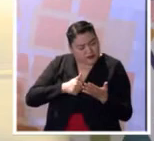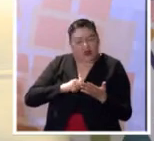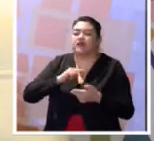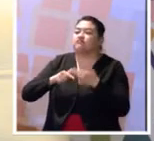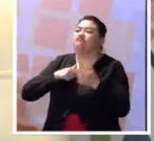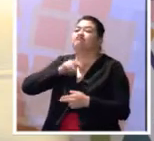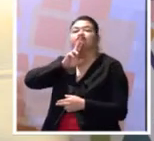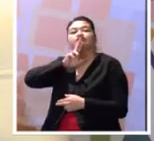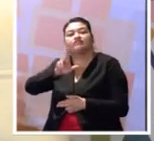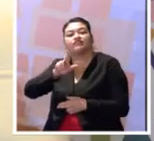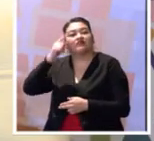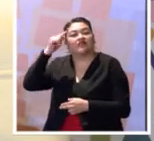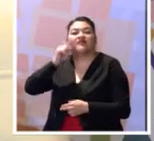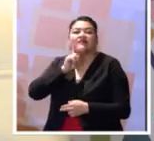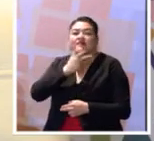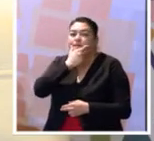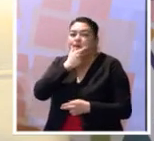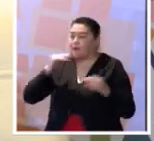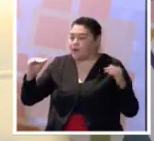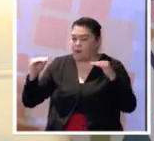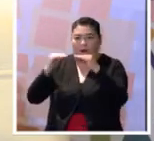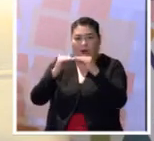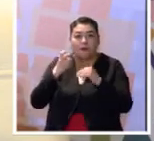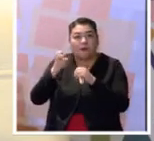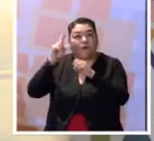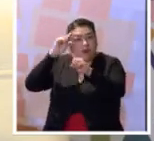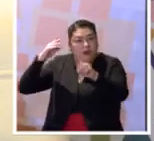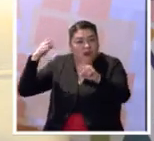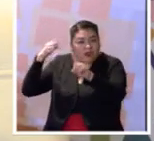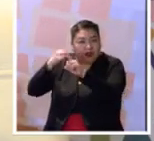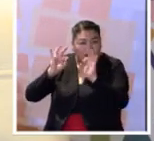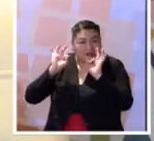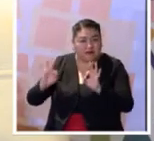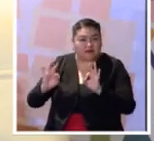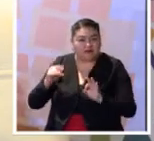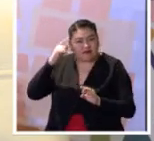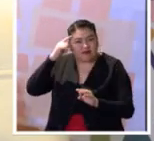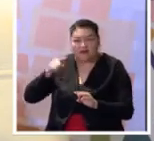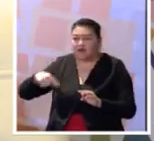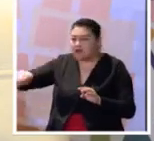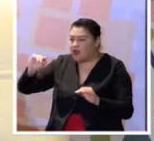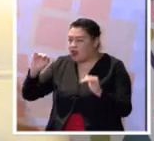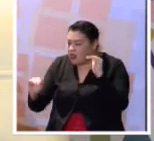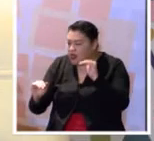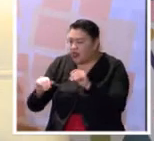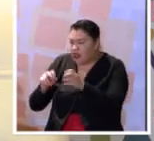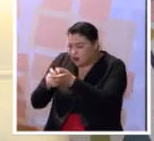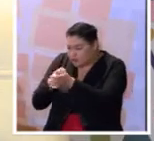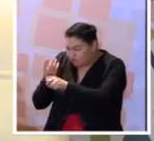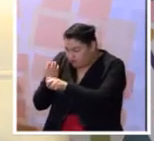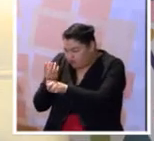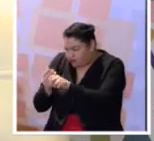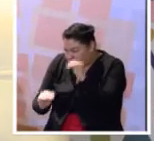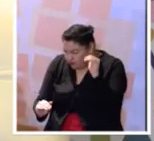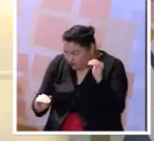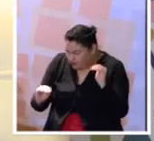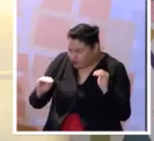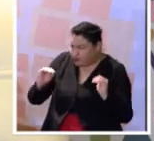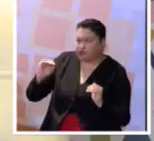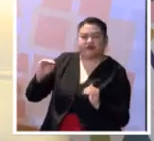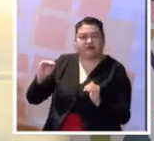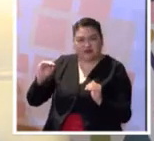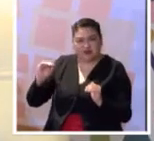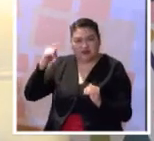igualdad de hombres y mujeres y buscar la finalidad. La finalidad es corregir desigualdades, la finalidad es que la